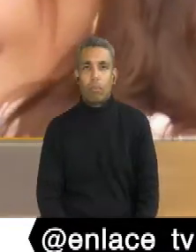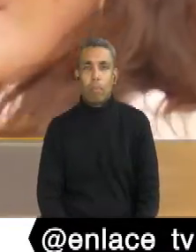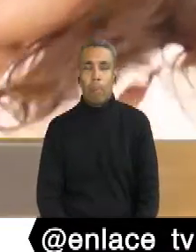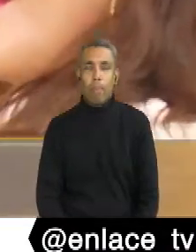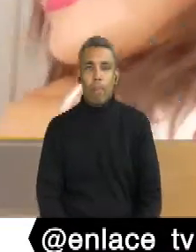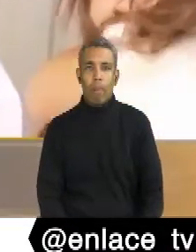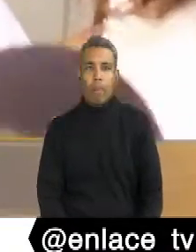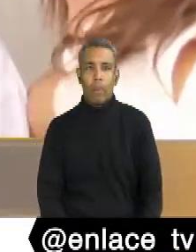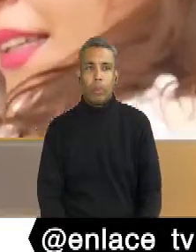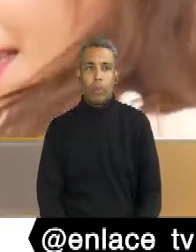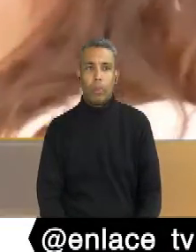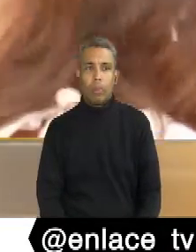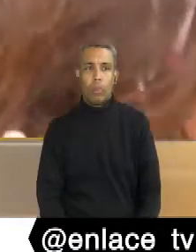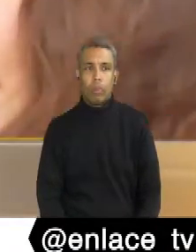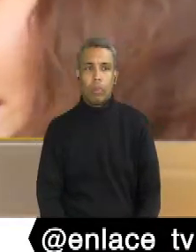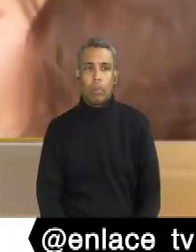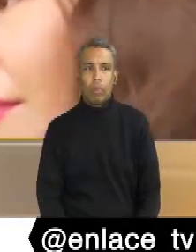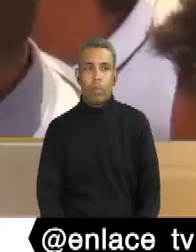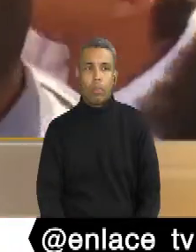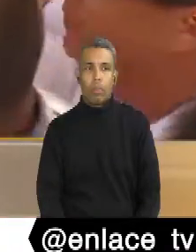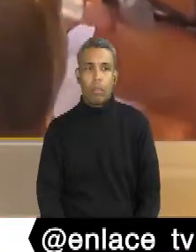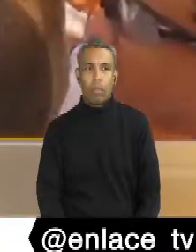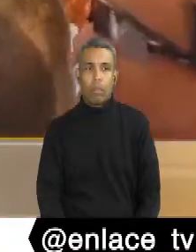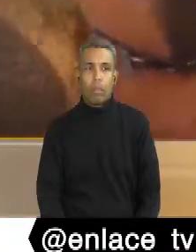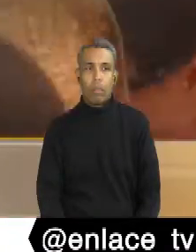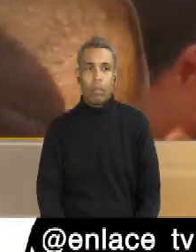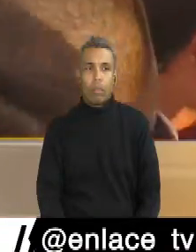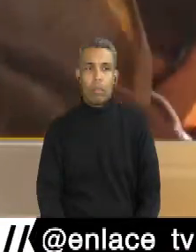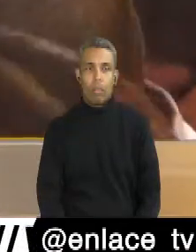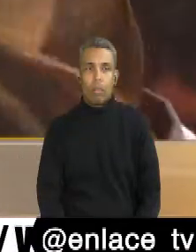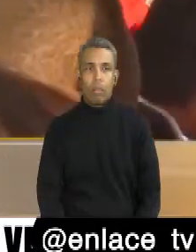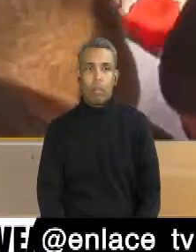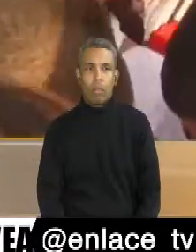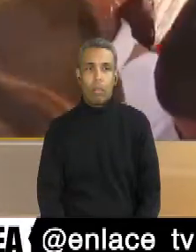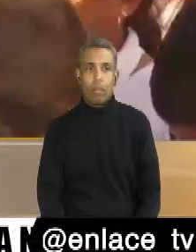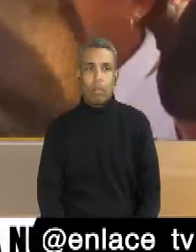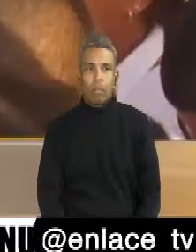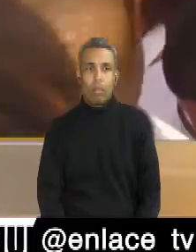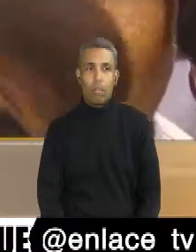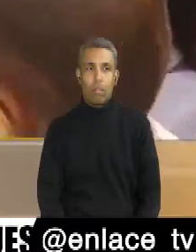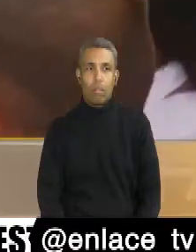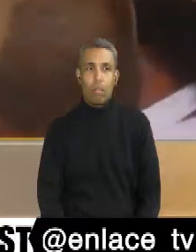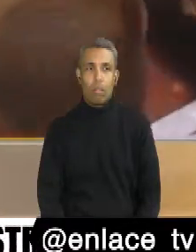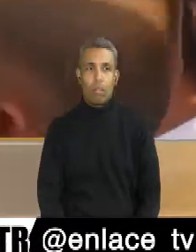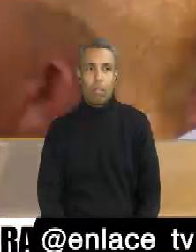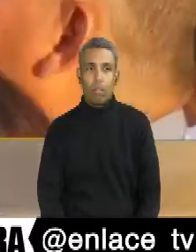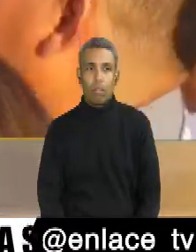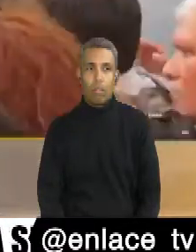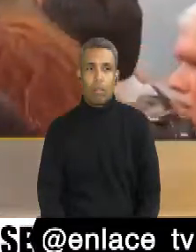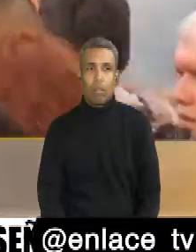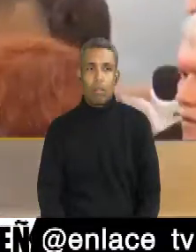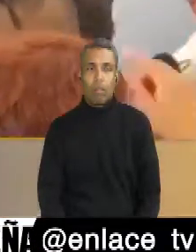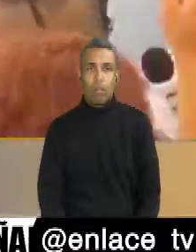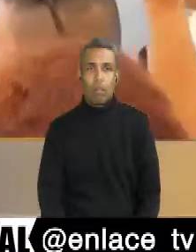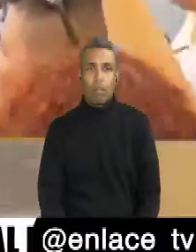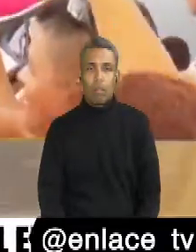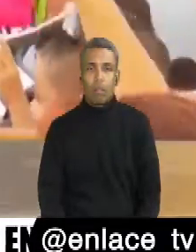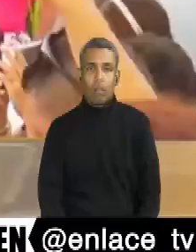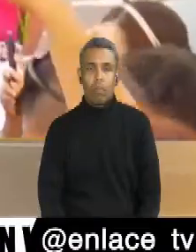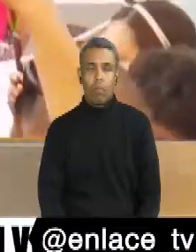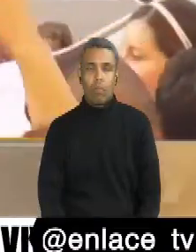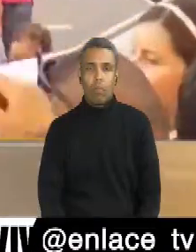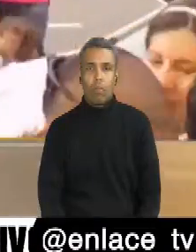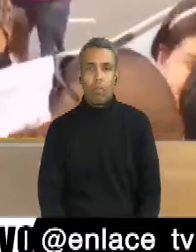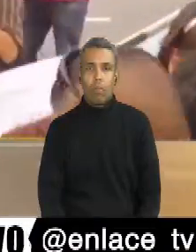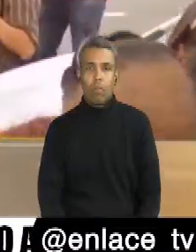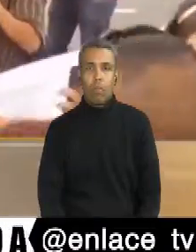sindicado de ser el autor intelectual del crimen de David Núñez Cala, exsecretario de Obras Públicas. Familiares de David Ravelo aseguraron que se hizo